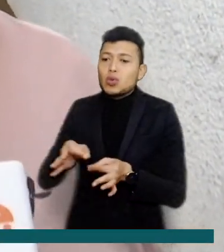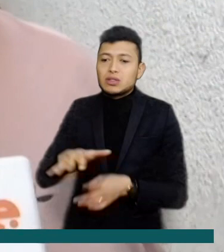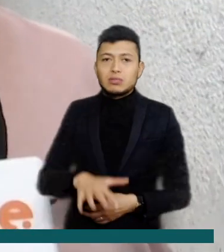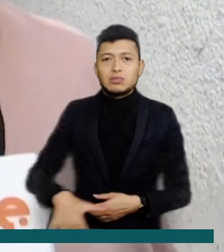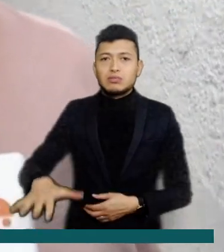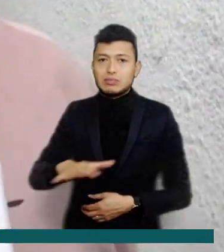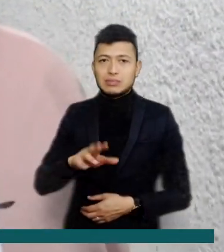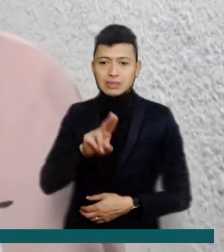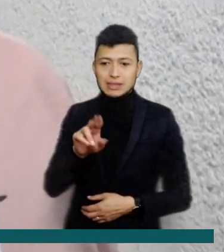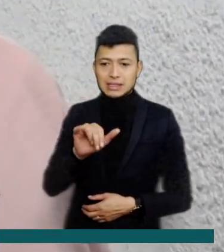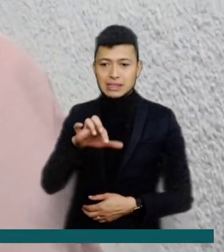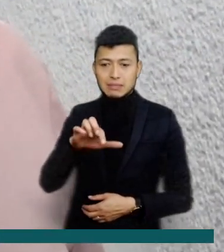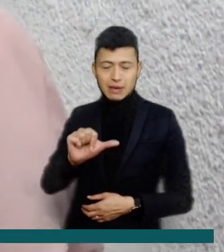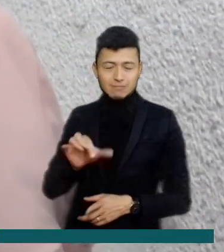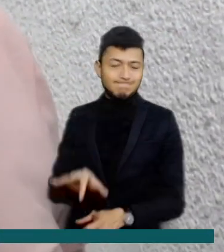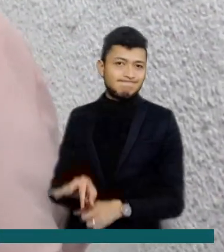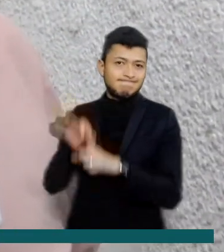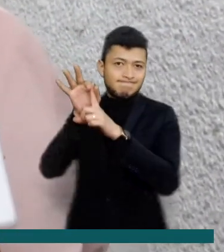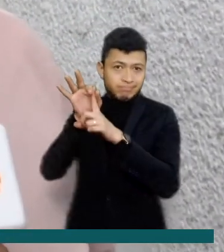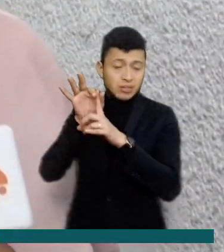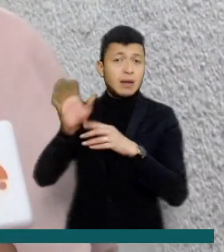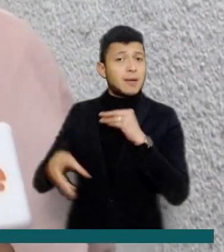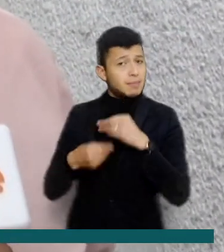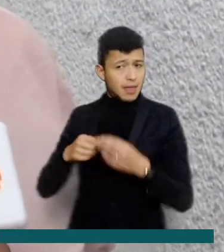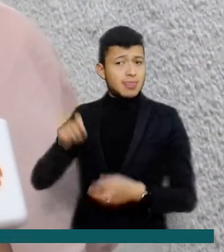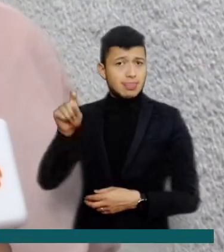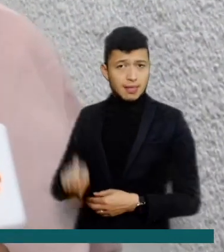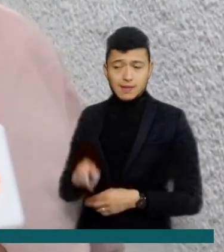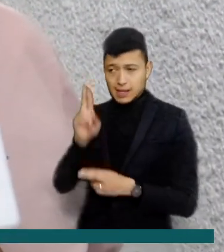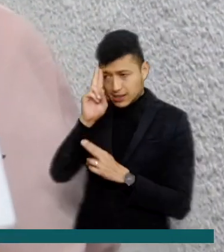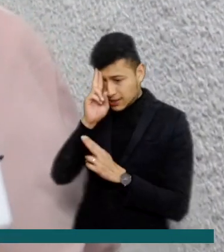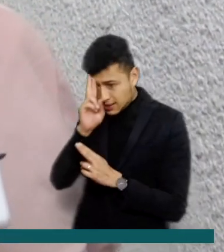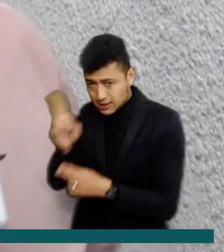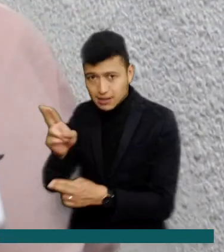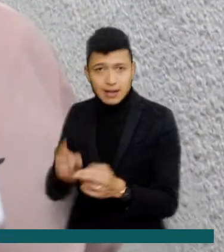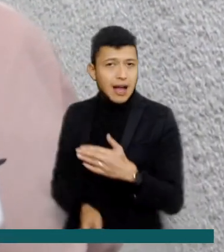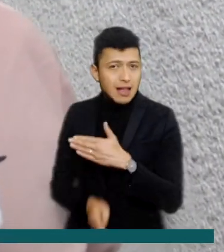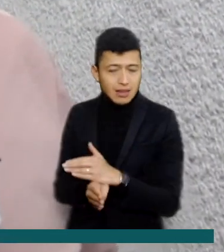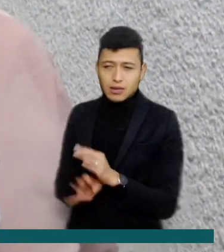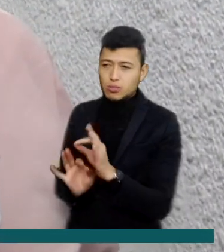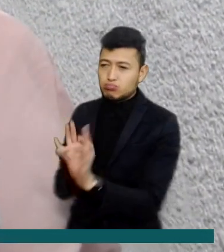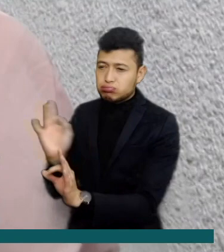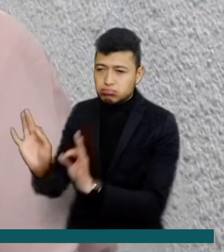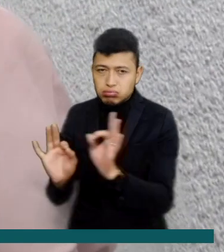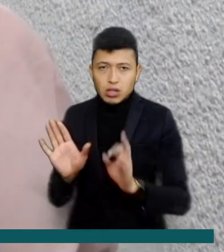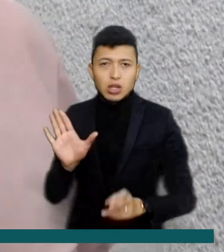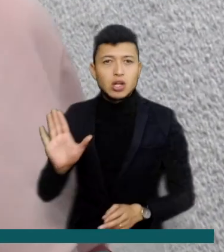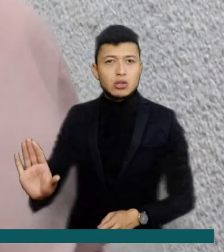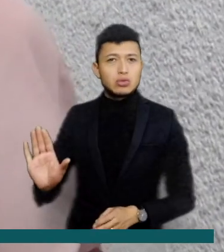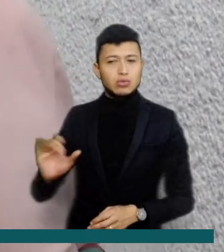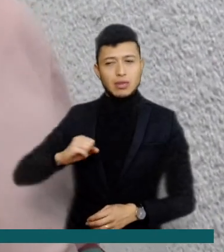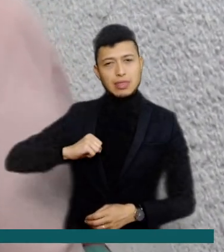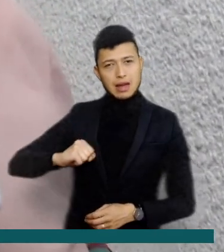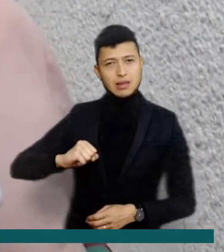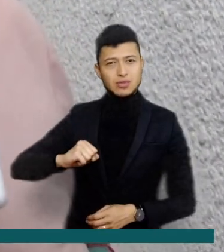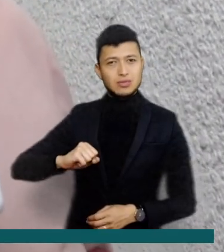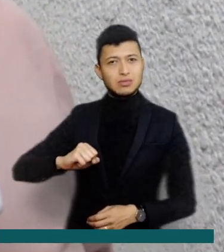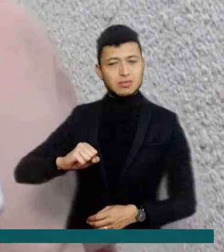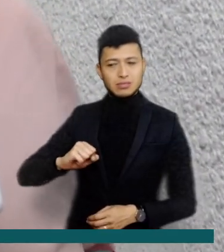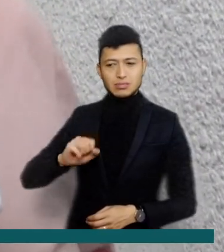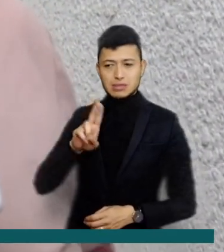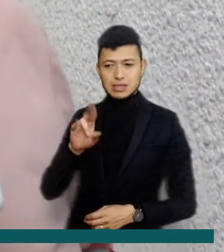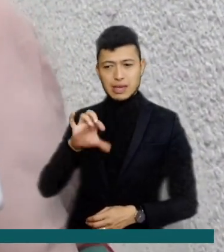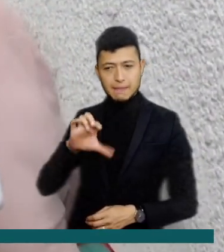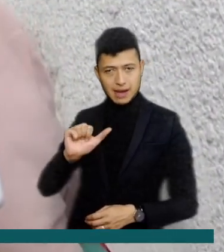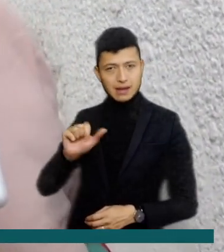nuestro municipio Zipaquirá y porque se debe respetar y seguir conservando este, como este derecho